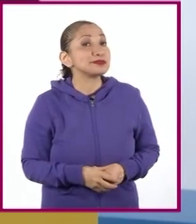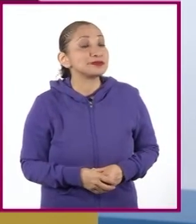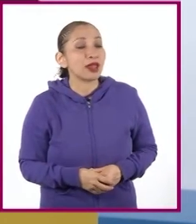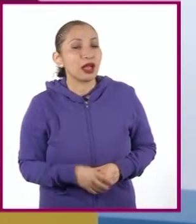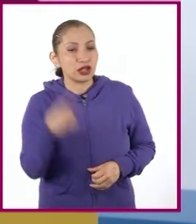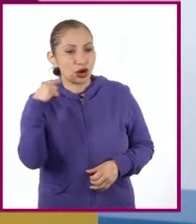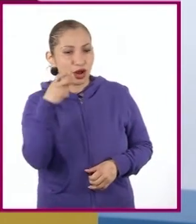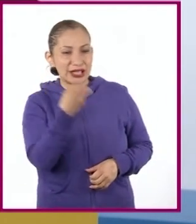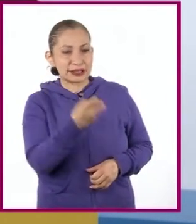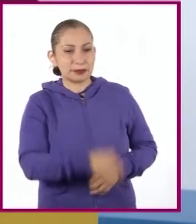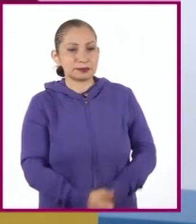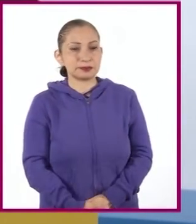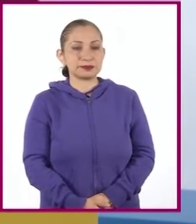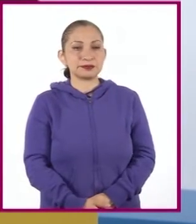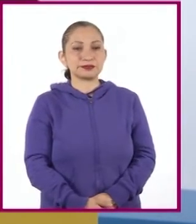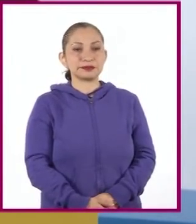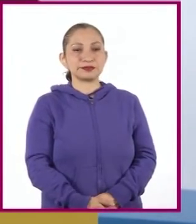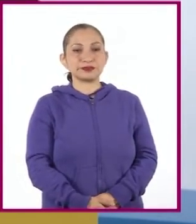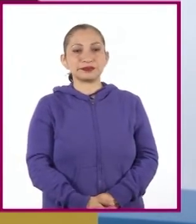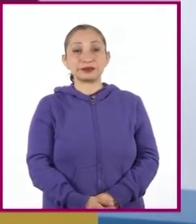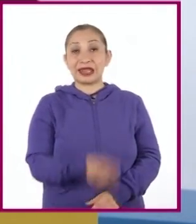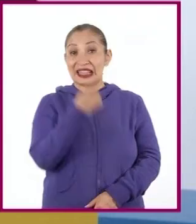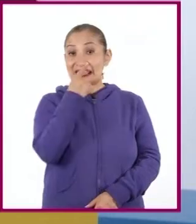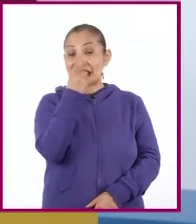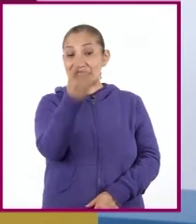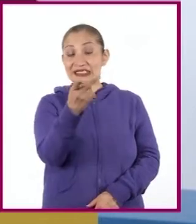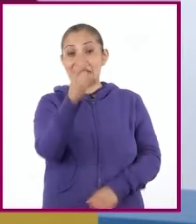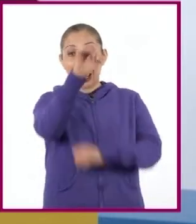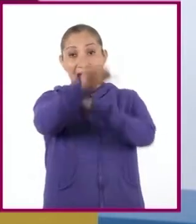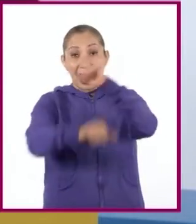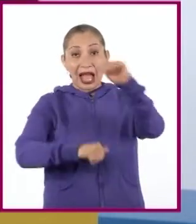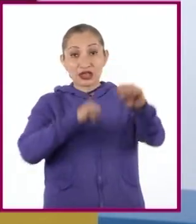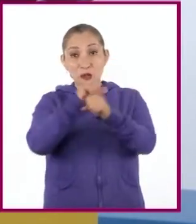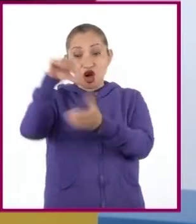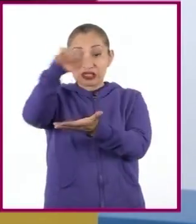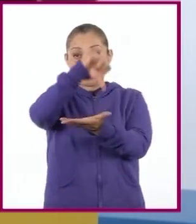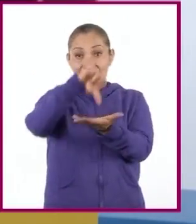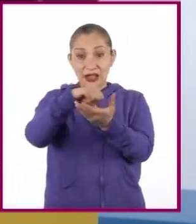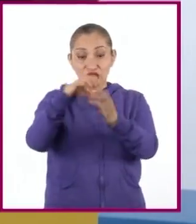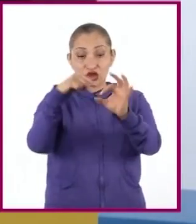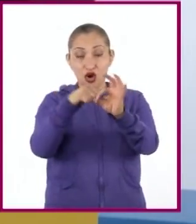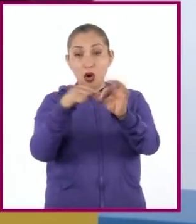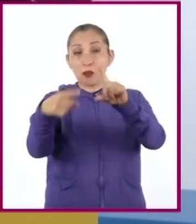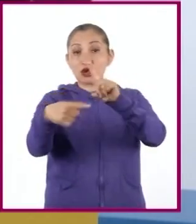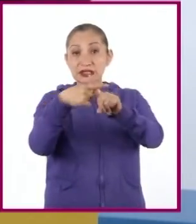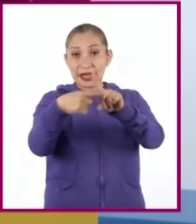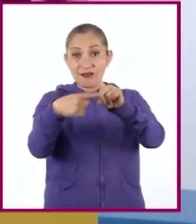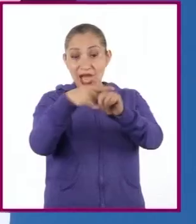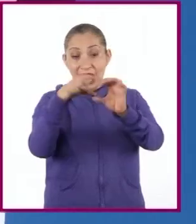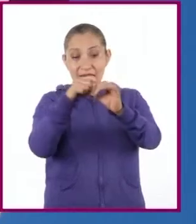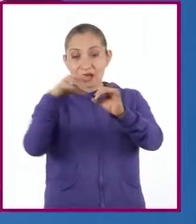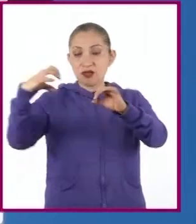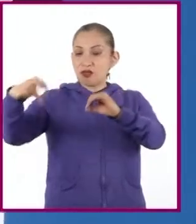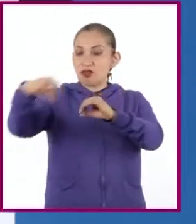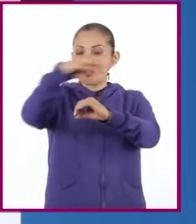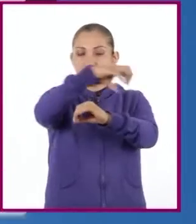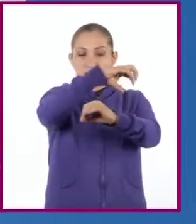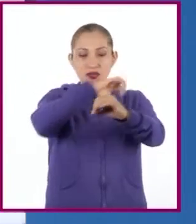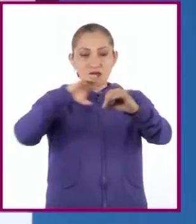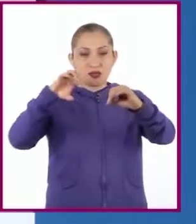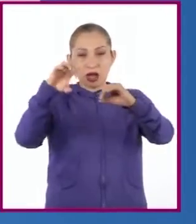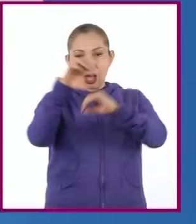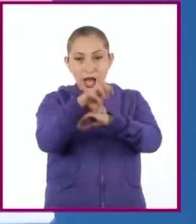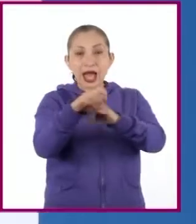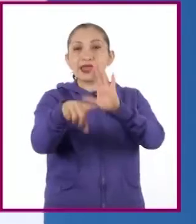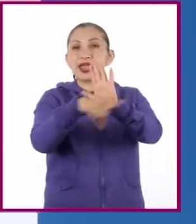Creo que es este. Pues decía que el átomo tiene un núcleo con cargas positivas y alrededor se encuentran